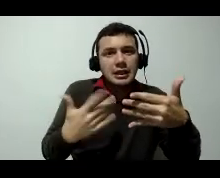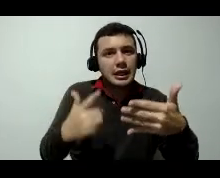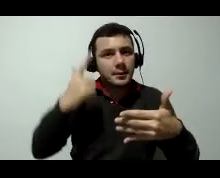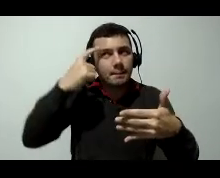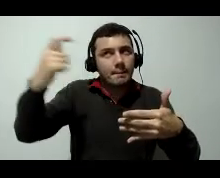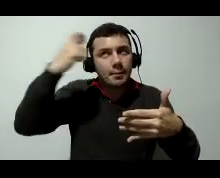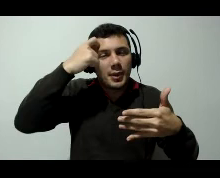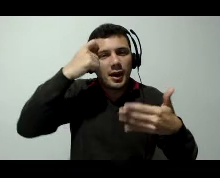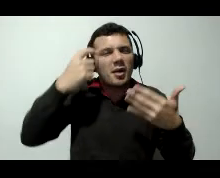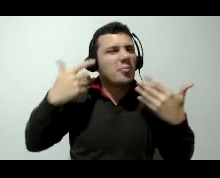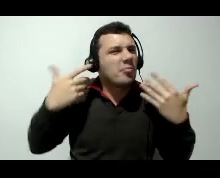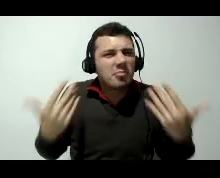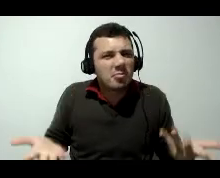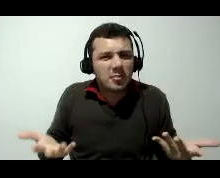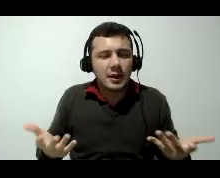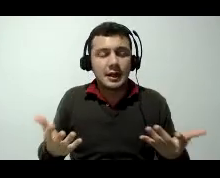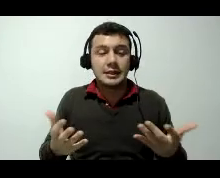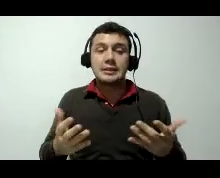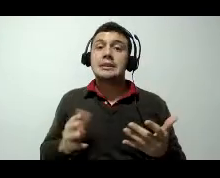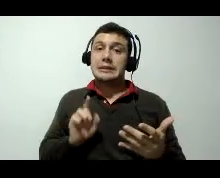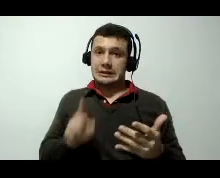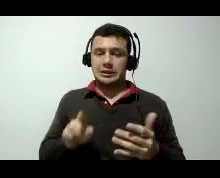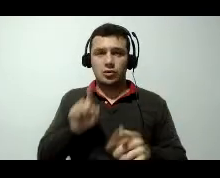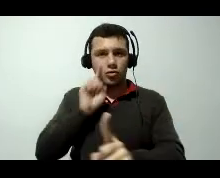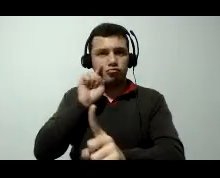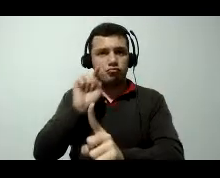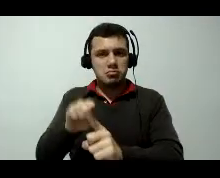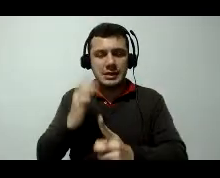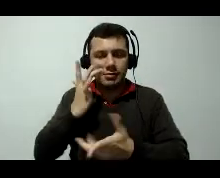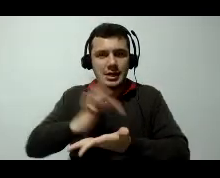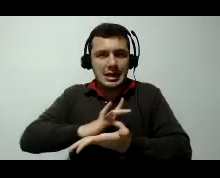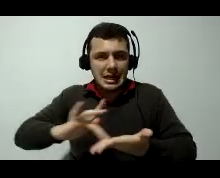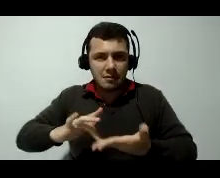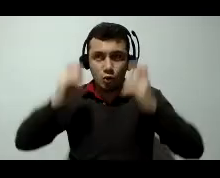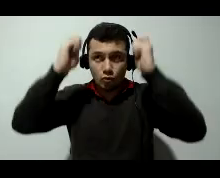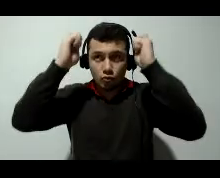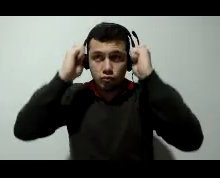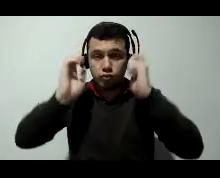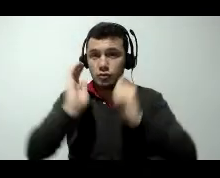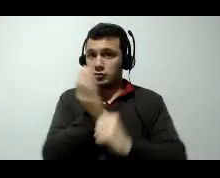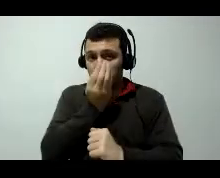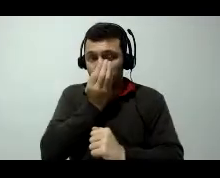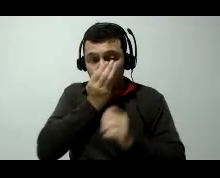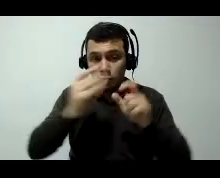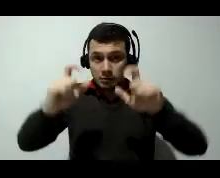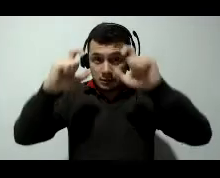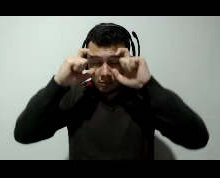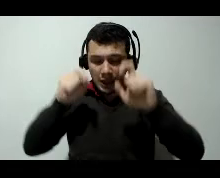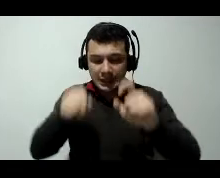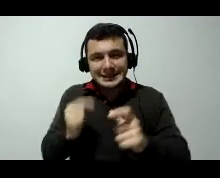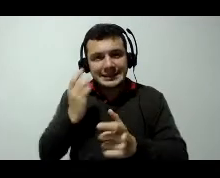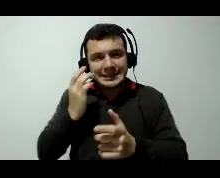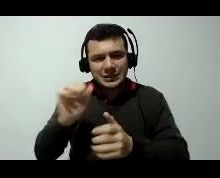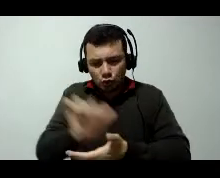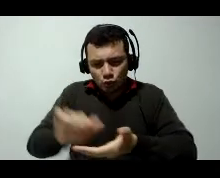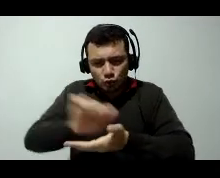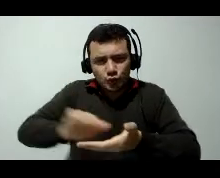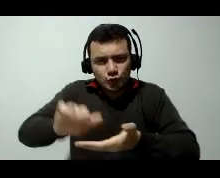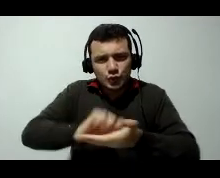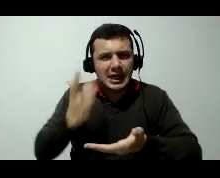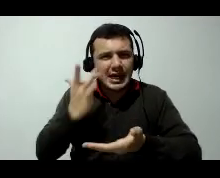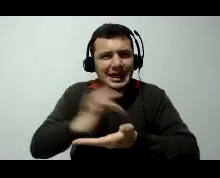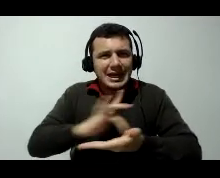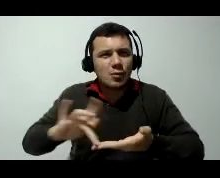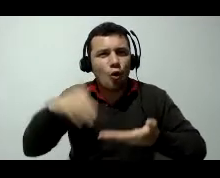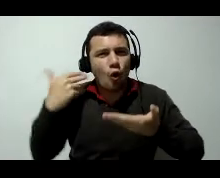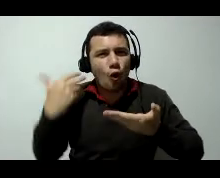cuenta para esta esterilización de estos elementos de protección personal en caso de que se